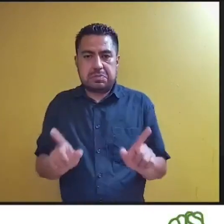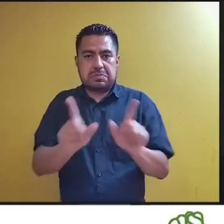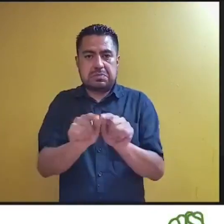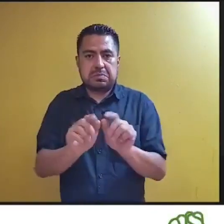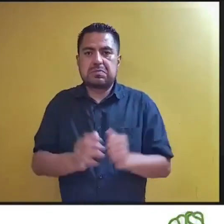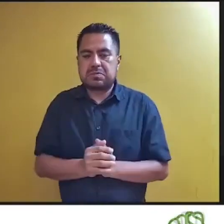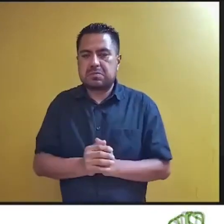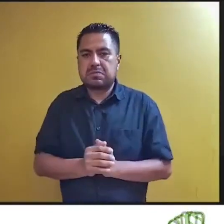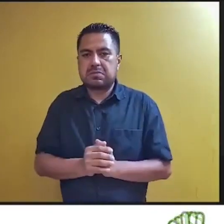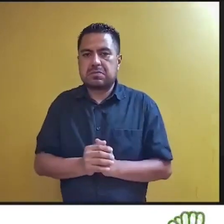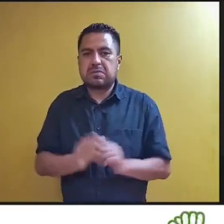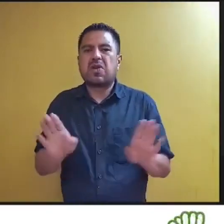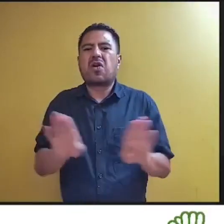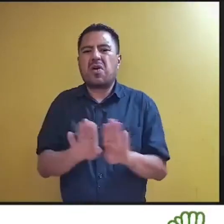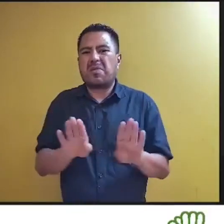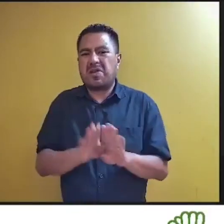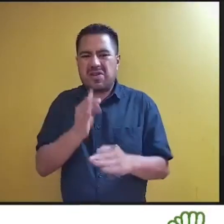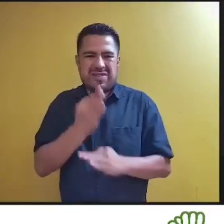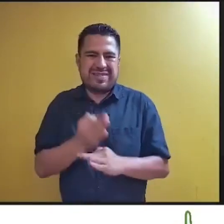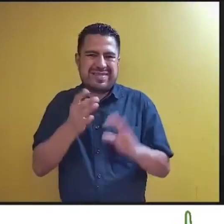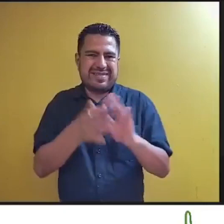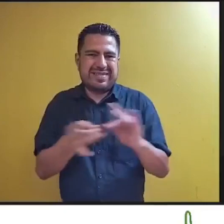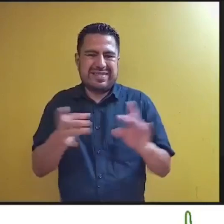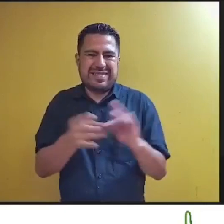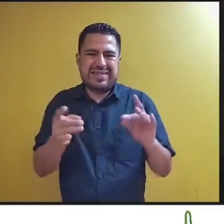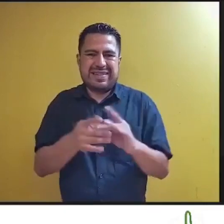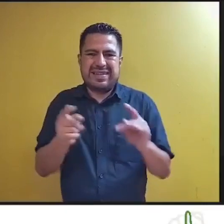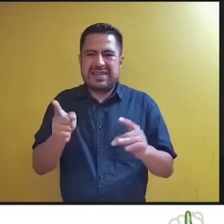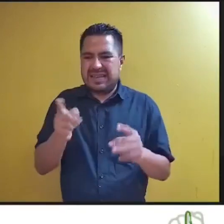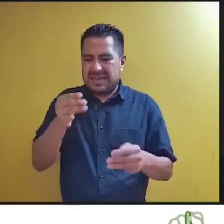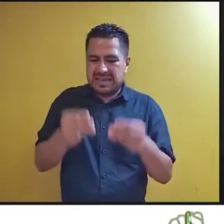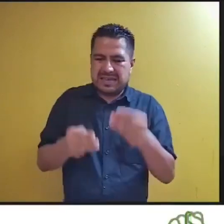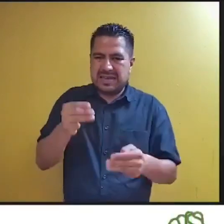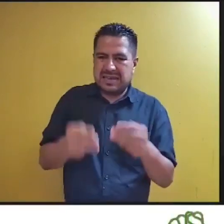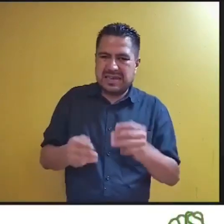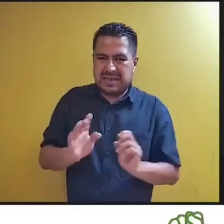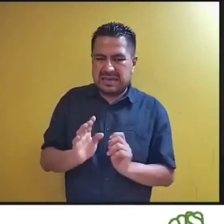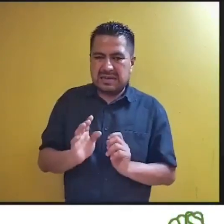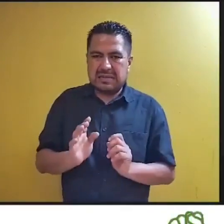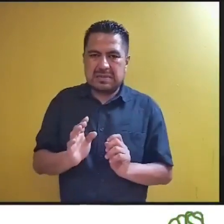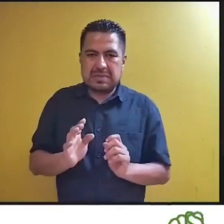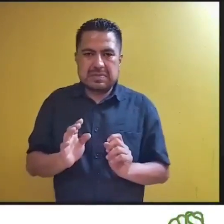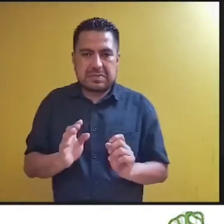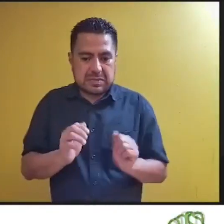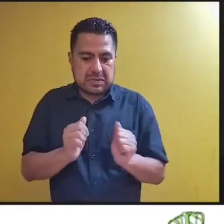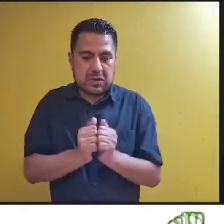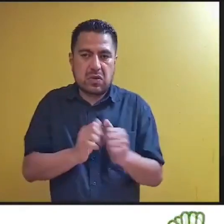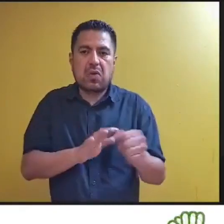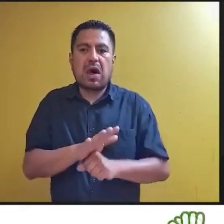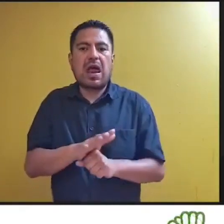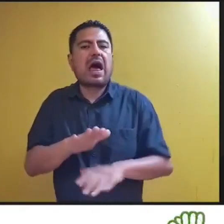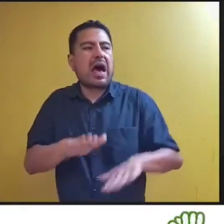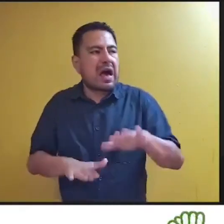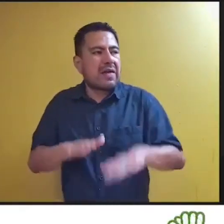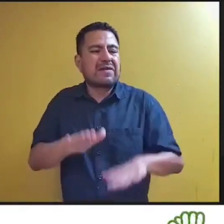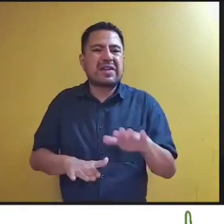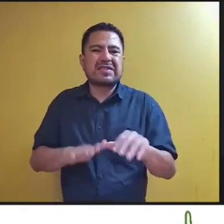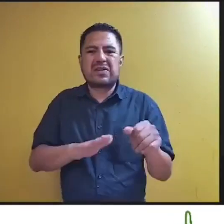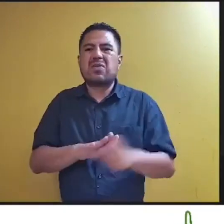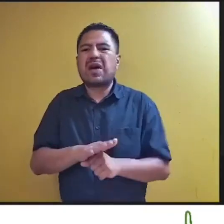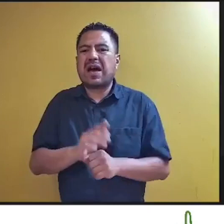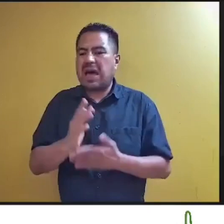Sencillamente, como sostiene el magistrado de la Mata Pizaña, a veces, en aras